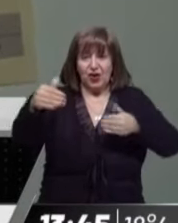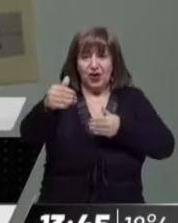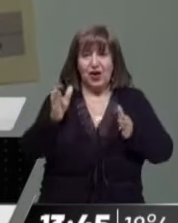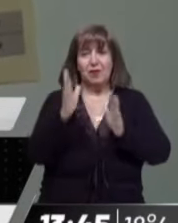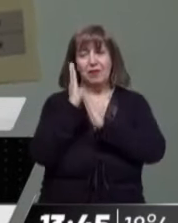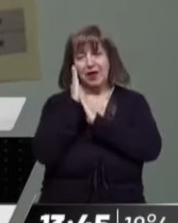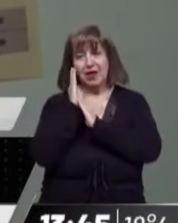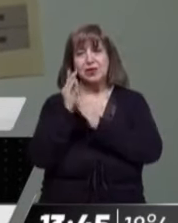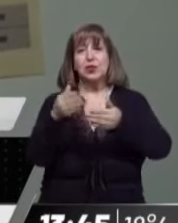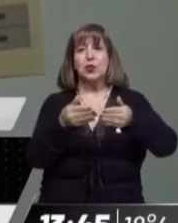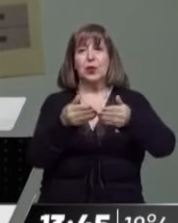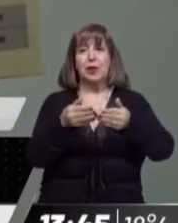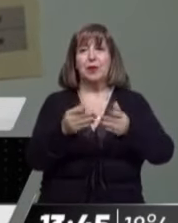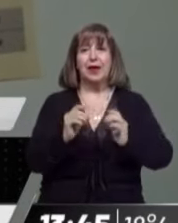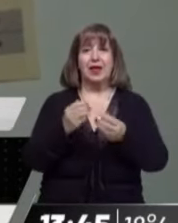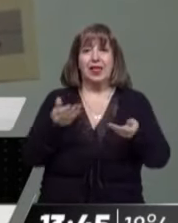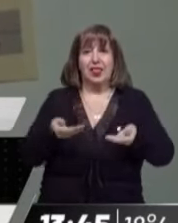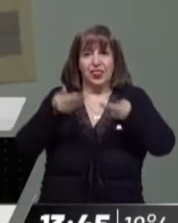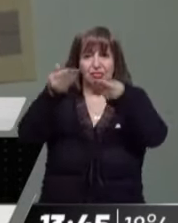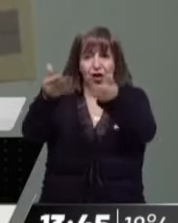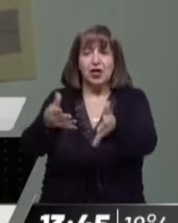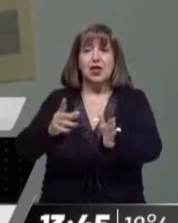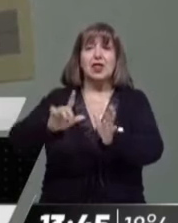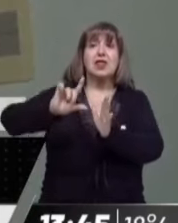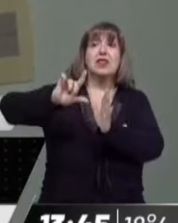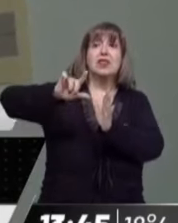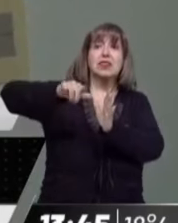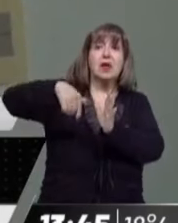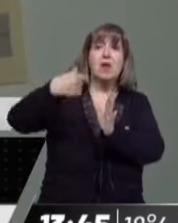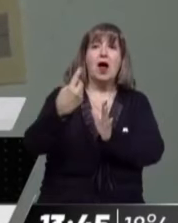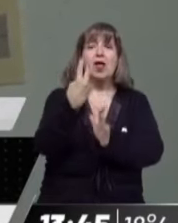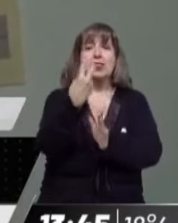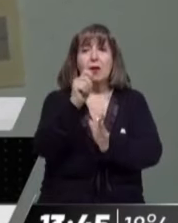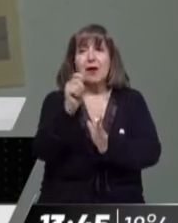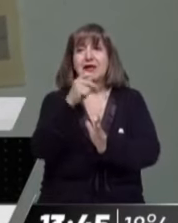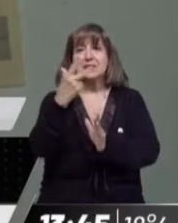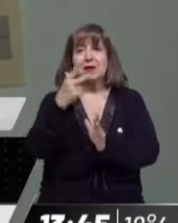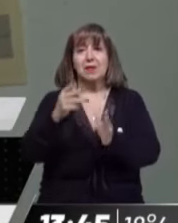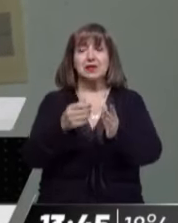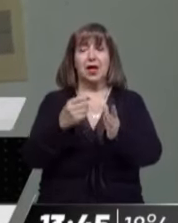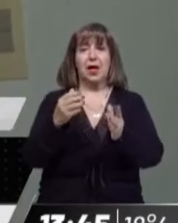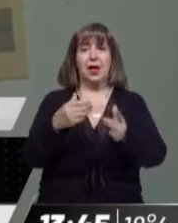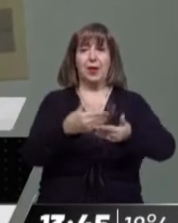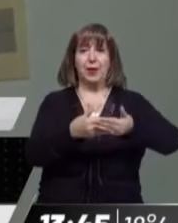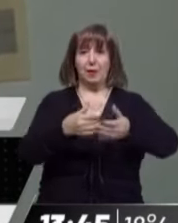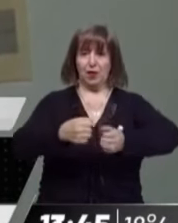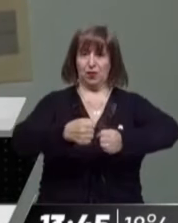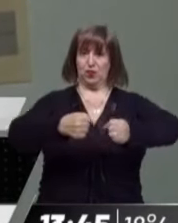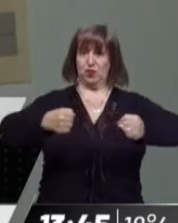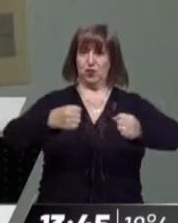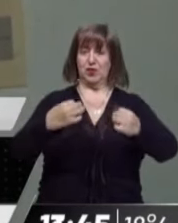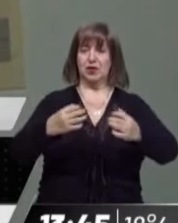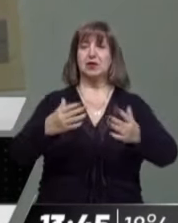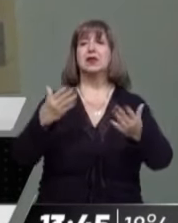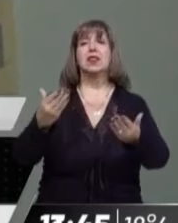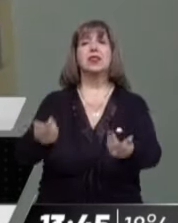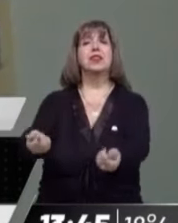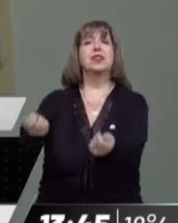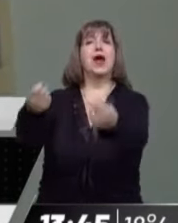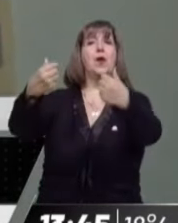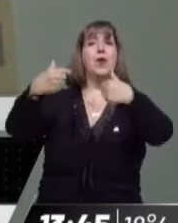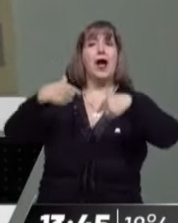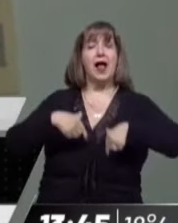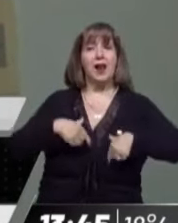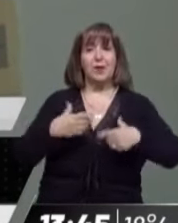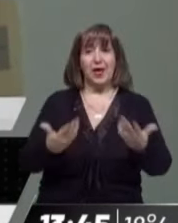pero no todos No hay forma de que uno pueda decir este devuelva hablar porque tiene